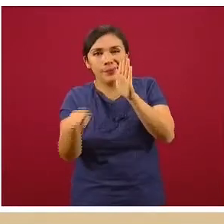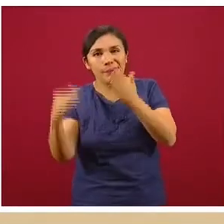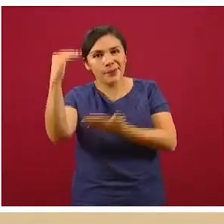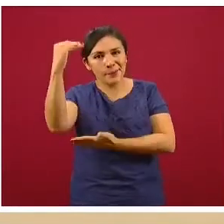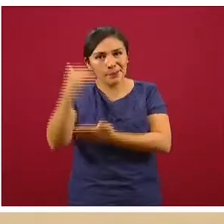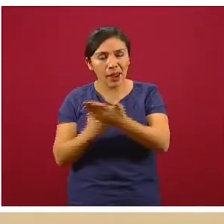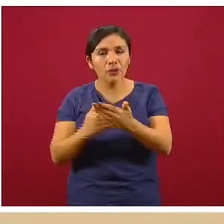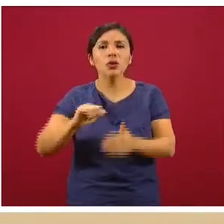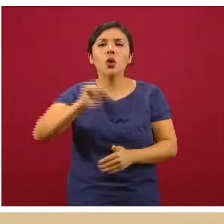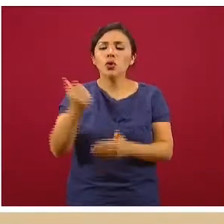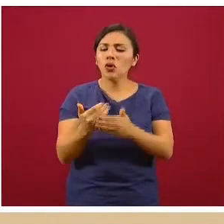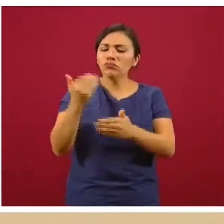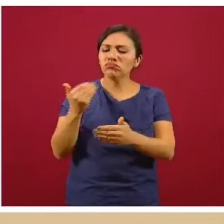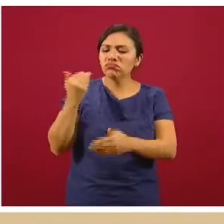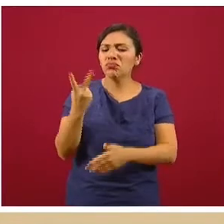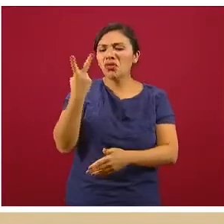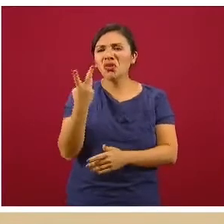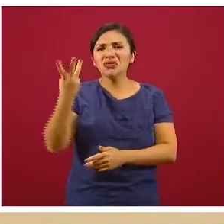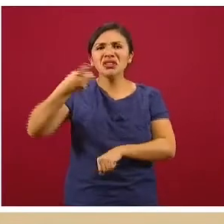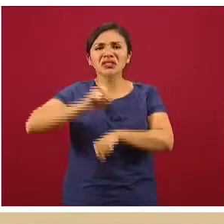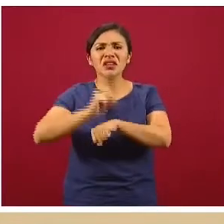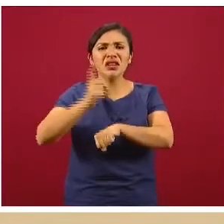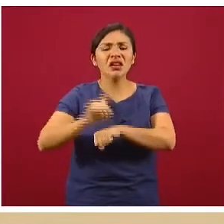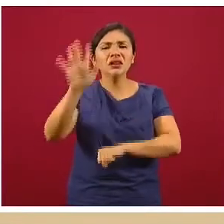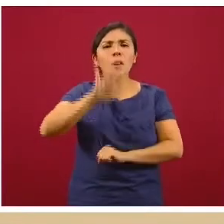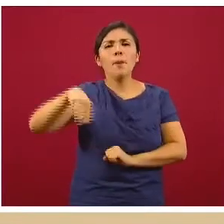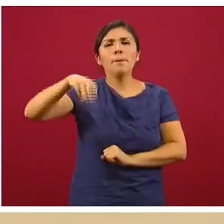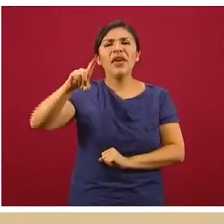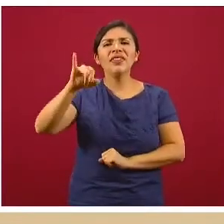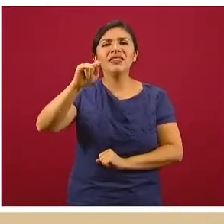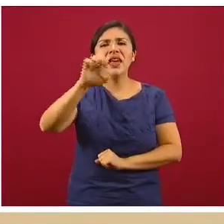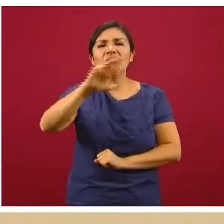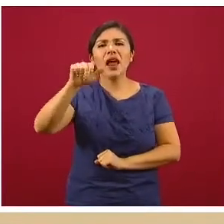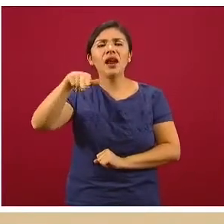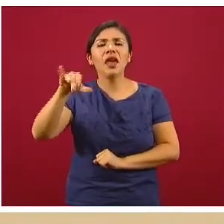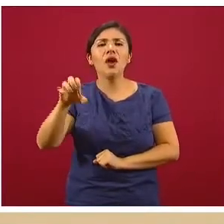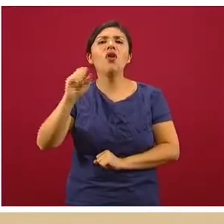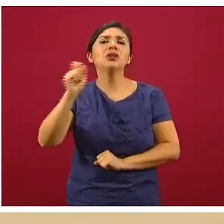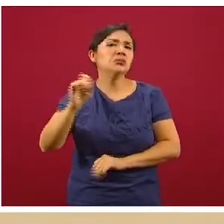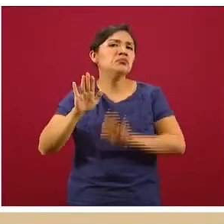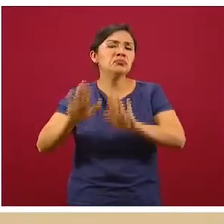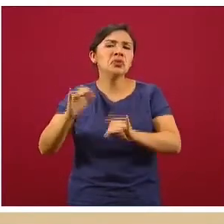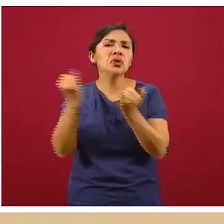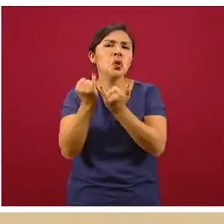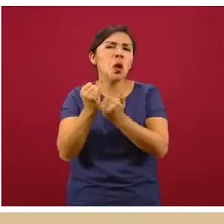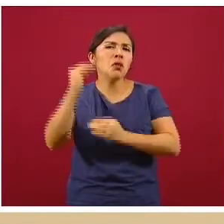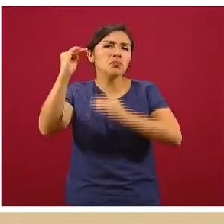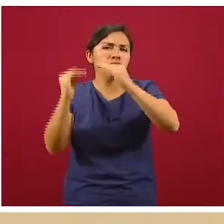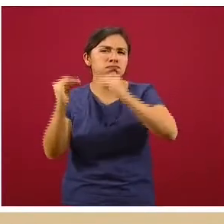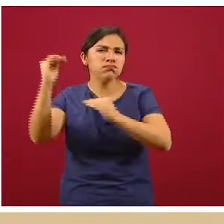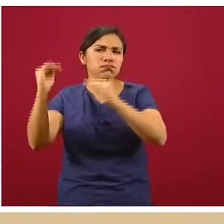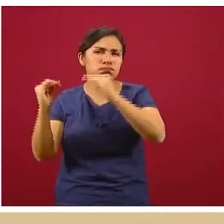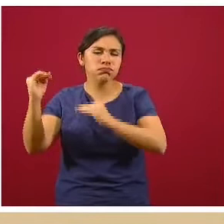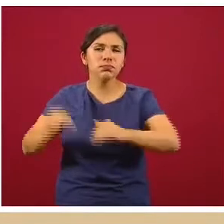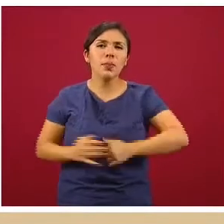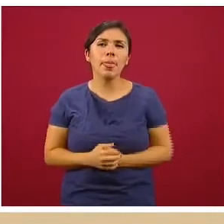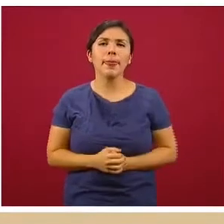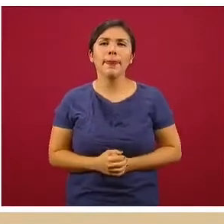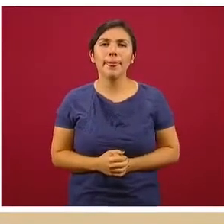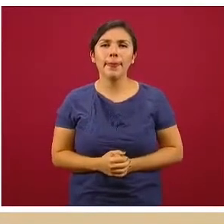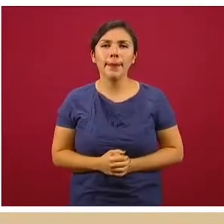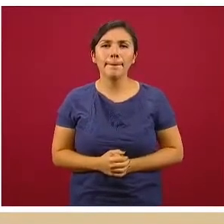en los últimos 2 o 3 días el Mediterráneo Oriental se ha mantenido estable en su representación proporcional en el mundo. La siguiente.